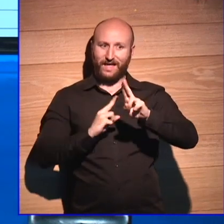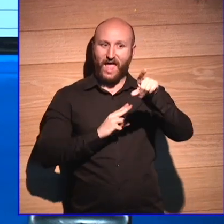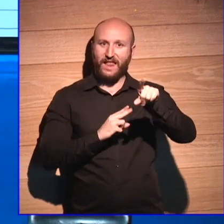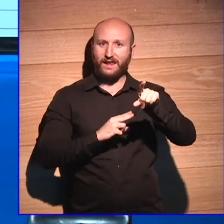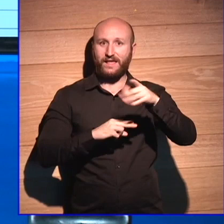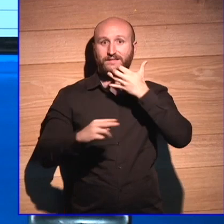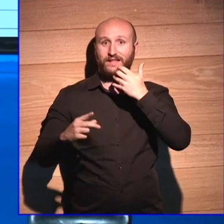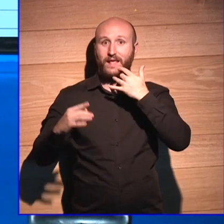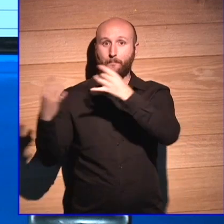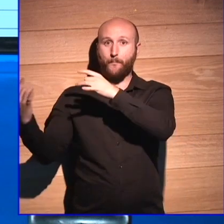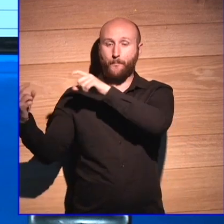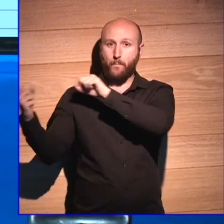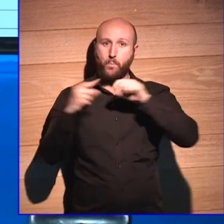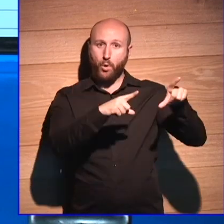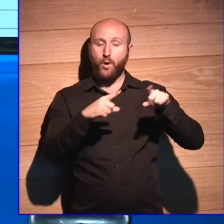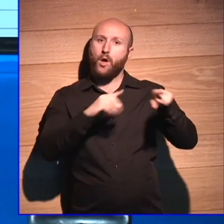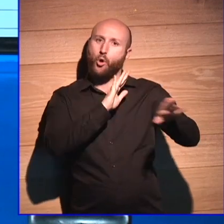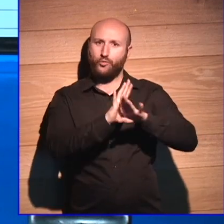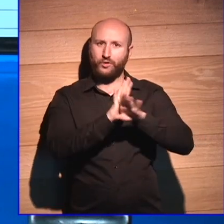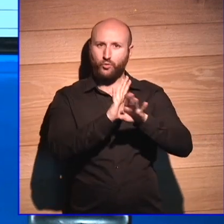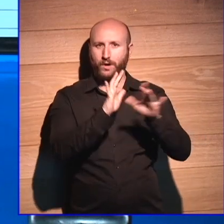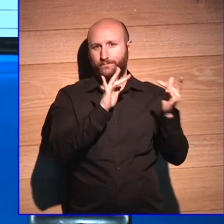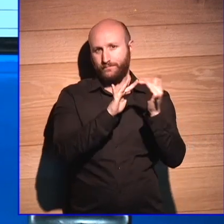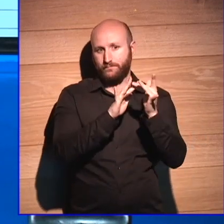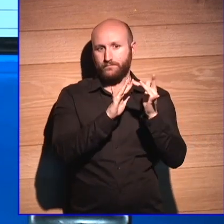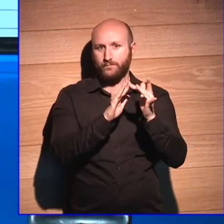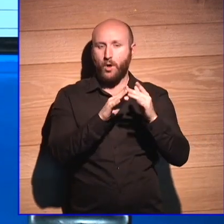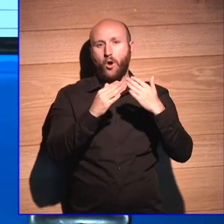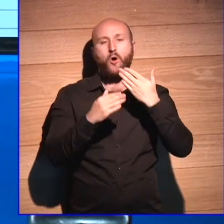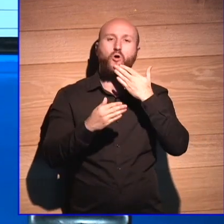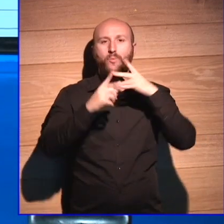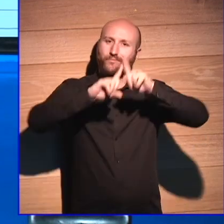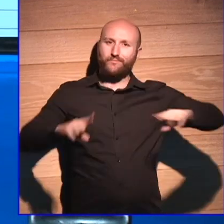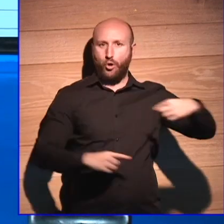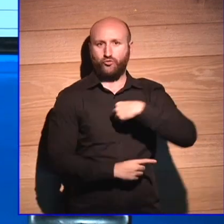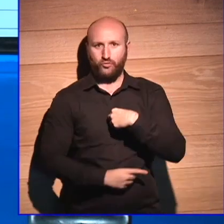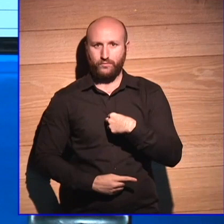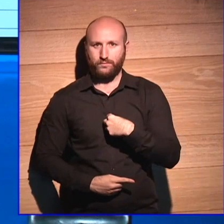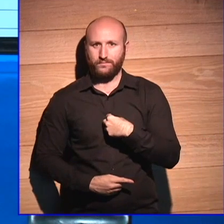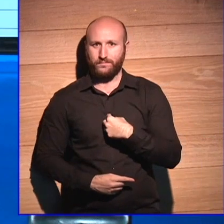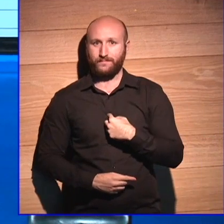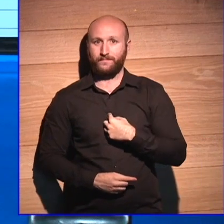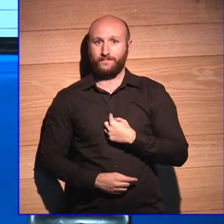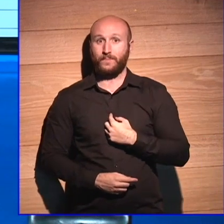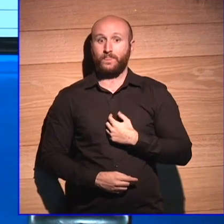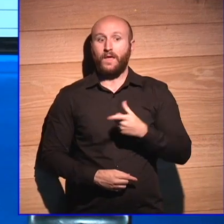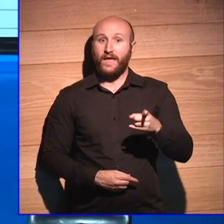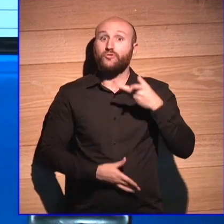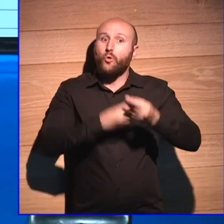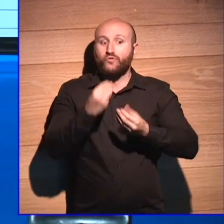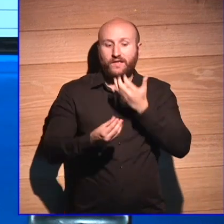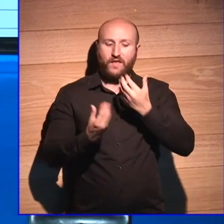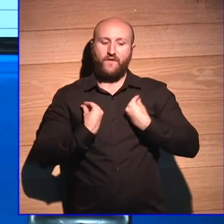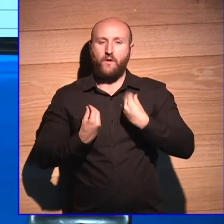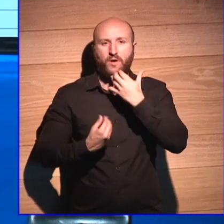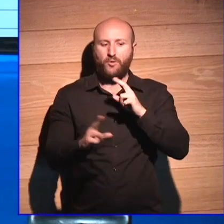pueda seguir interactuando como si fueras tú. Esto se puede utilizar mientras uno pues, está vivo y simplemente no